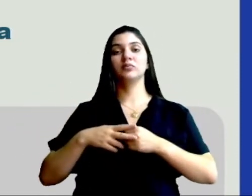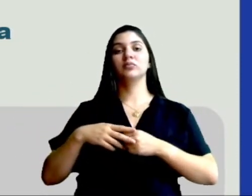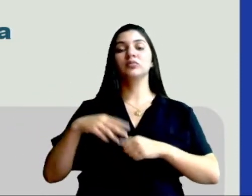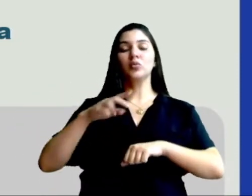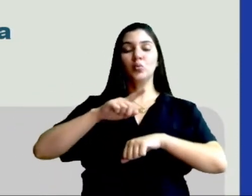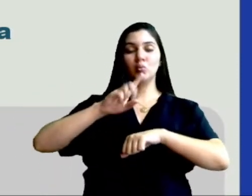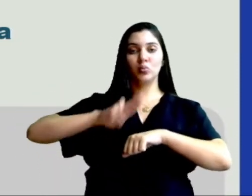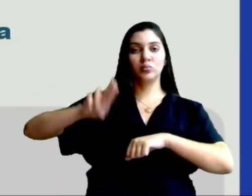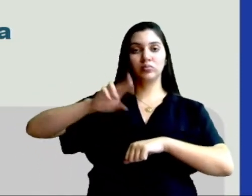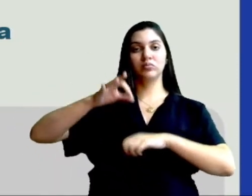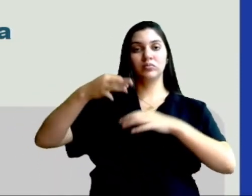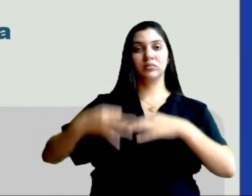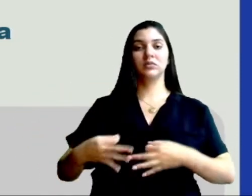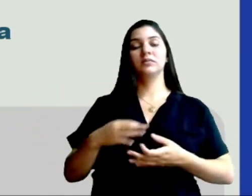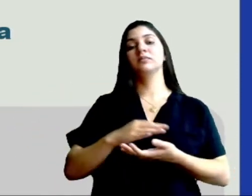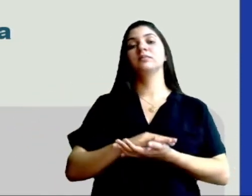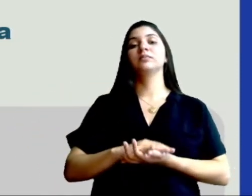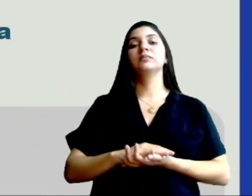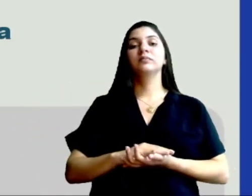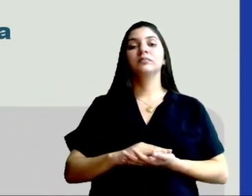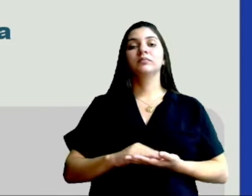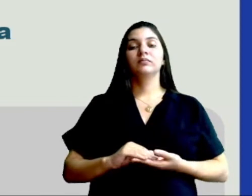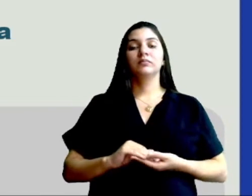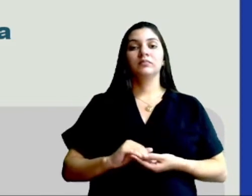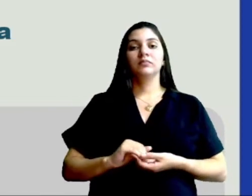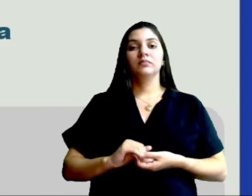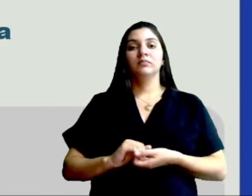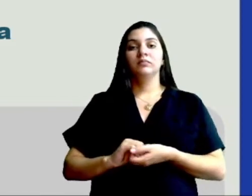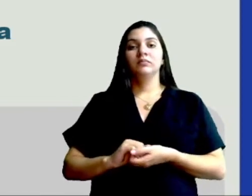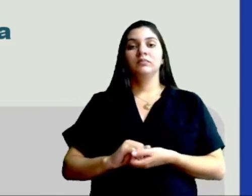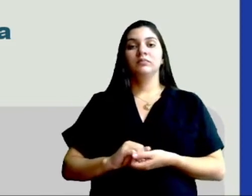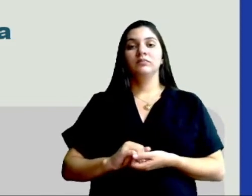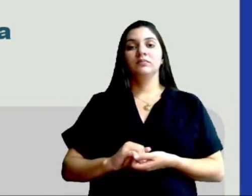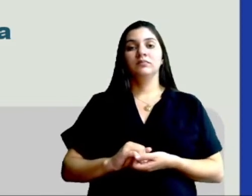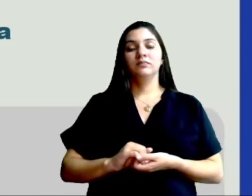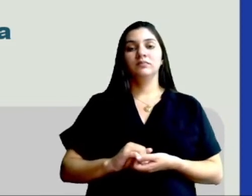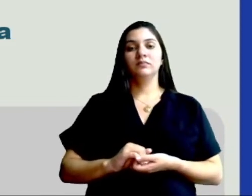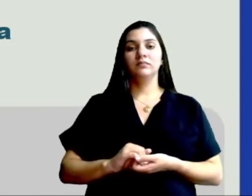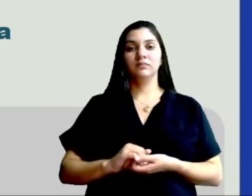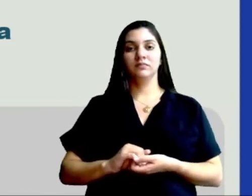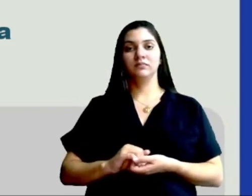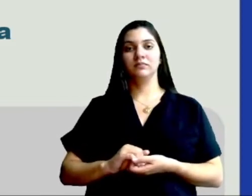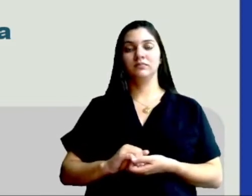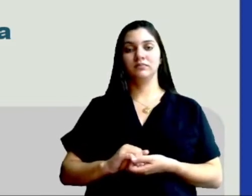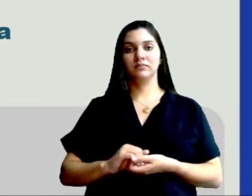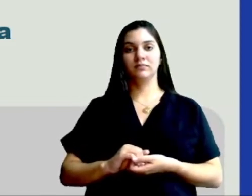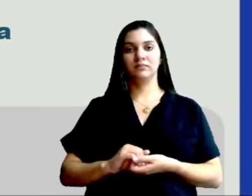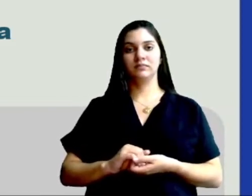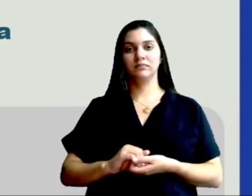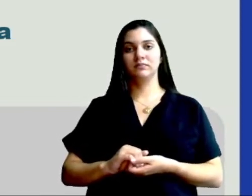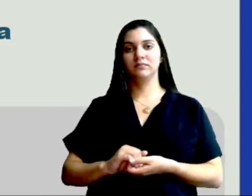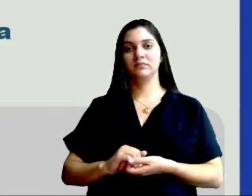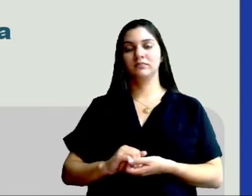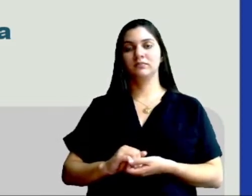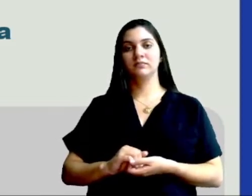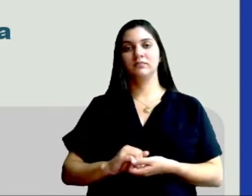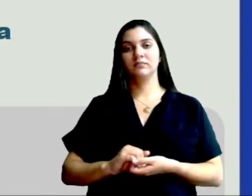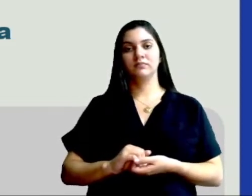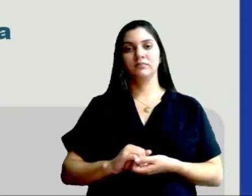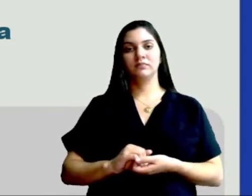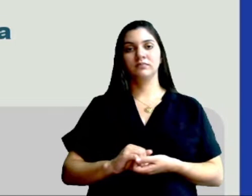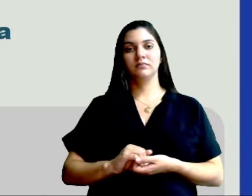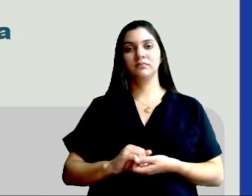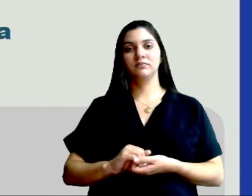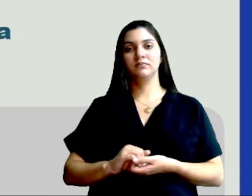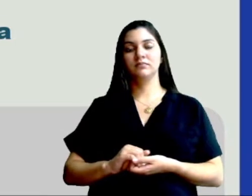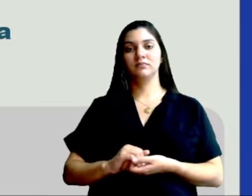certo? Ojalá trabajara desde casa. Me gustaría tener un trabajo que me